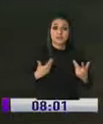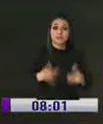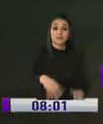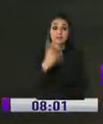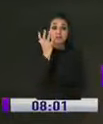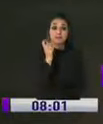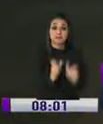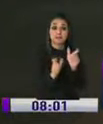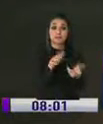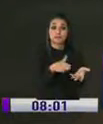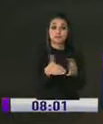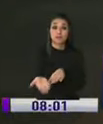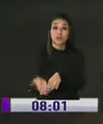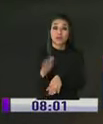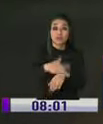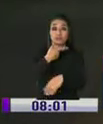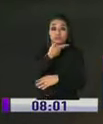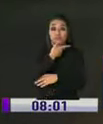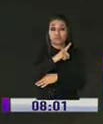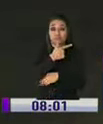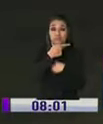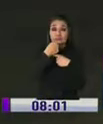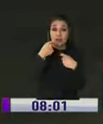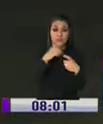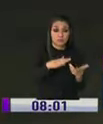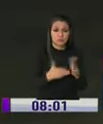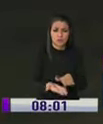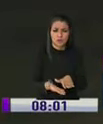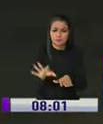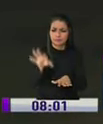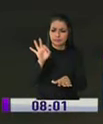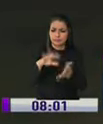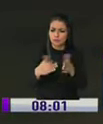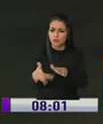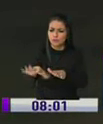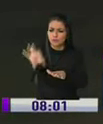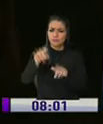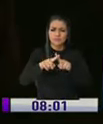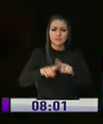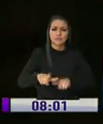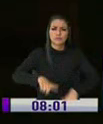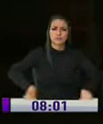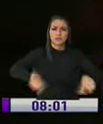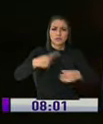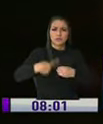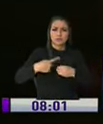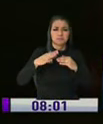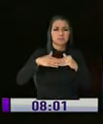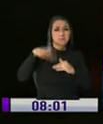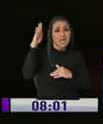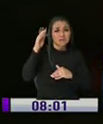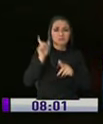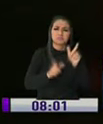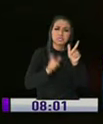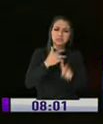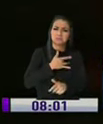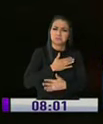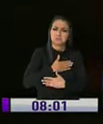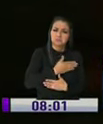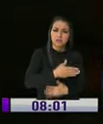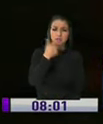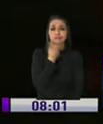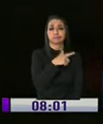beber huanchaca. Los cuerpos han sido levantados en diferentes puntos de la capital, en la mayoría personas que lastimosamente viven en el